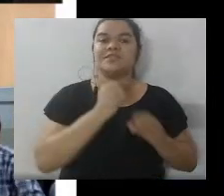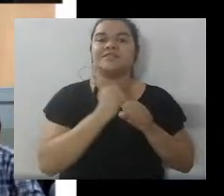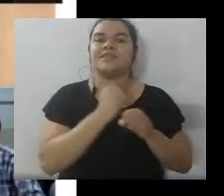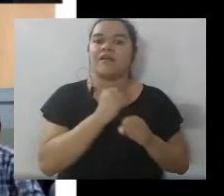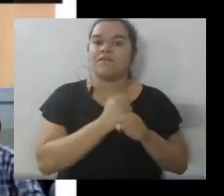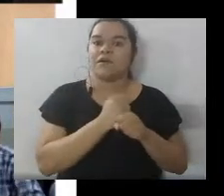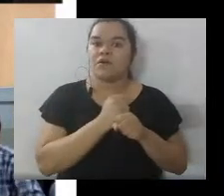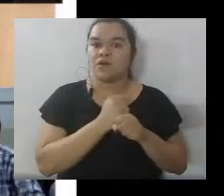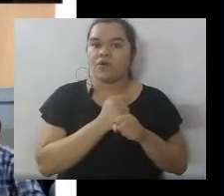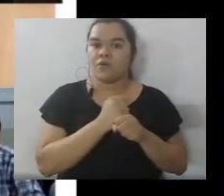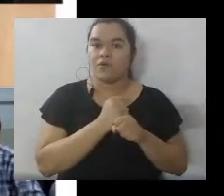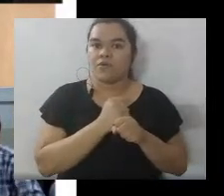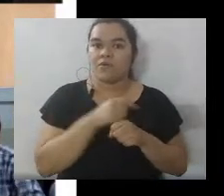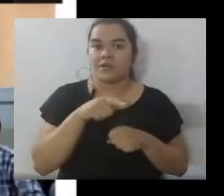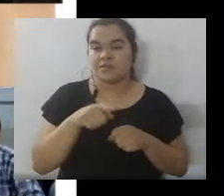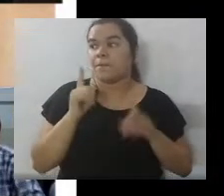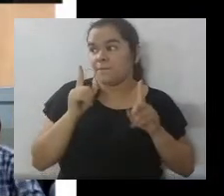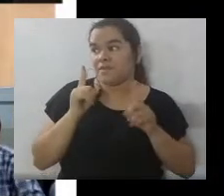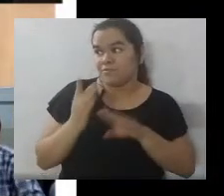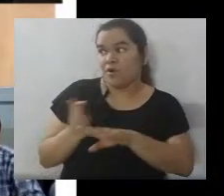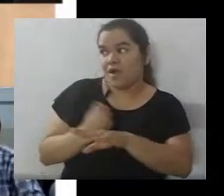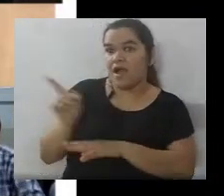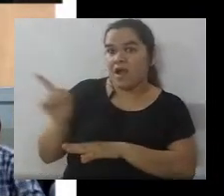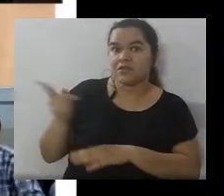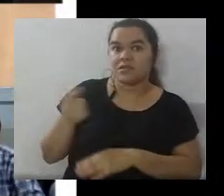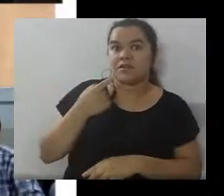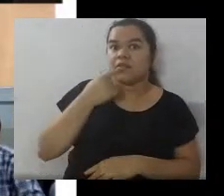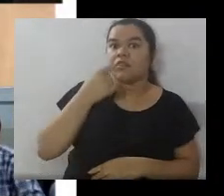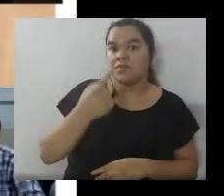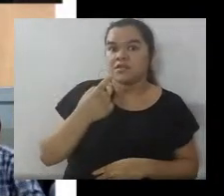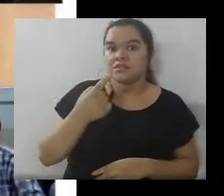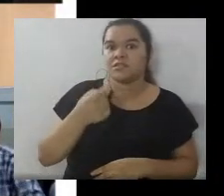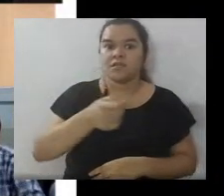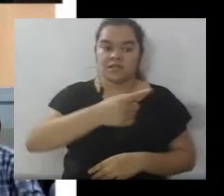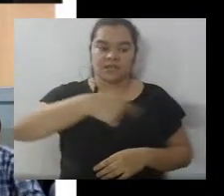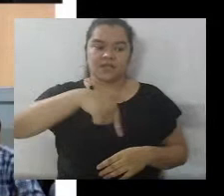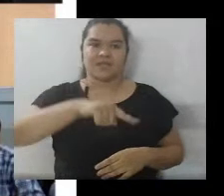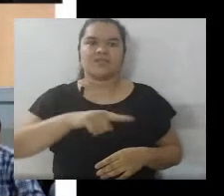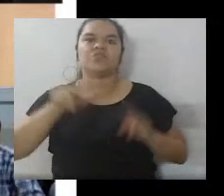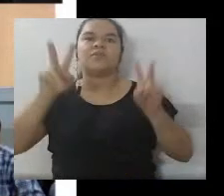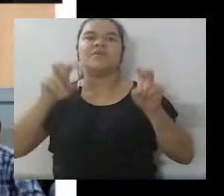de trabajar, como vos decías, con la necesidad del idioma,